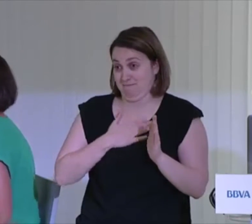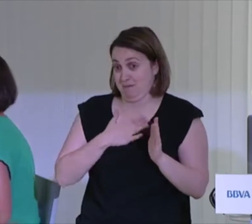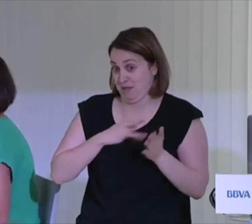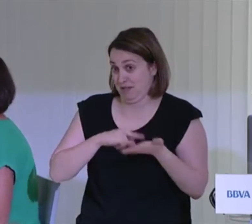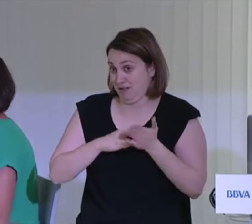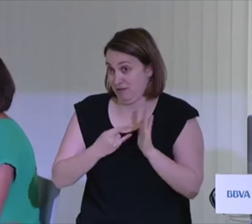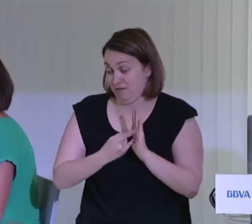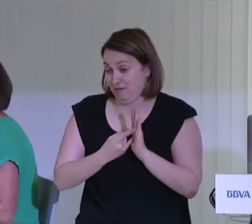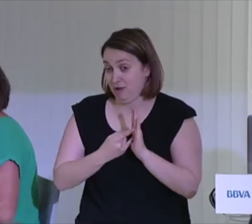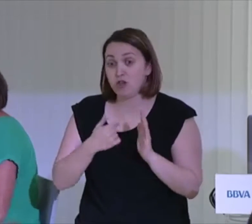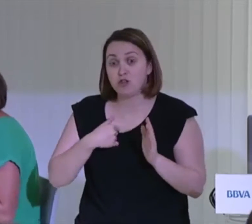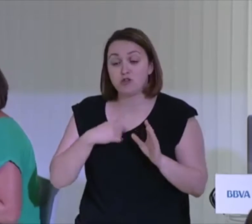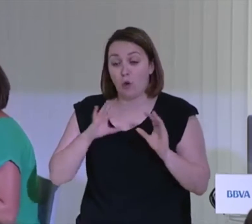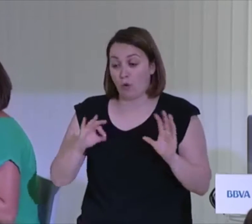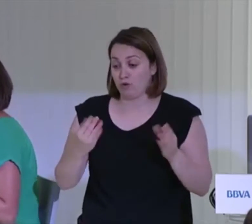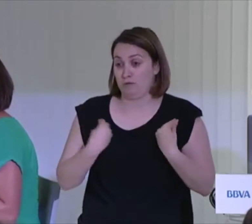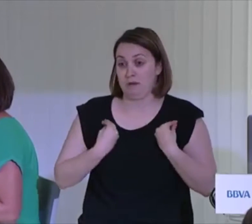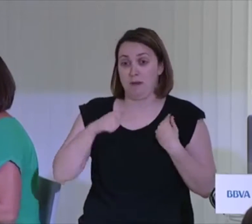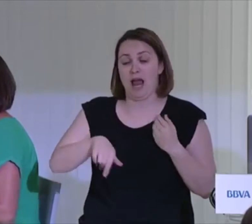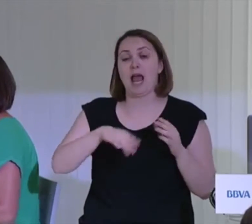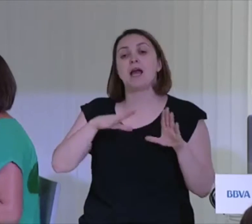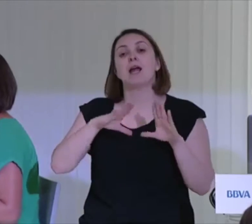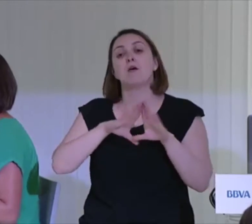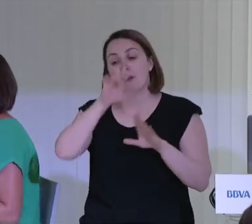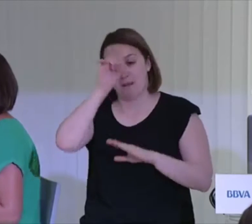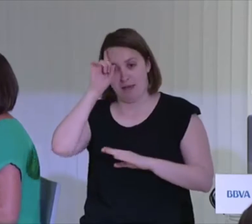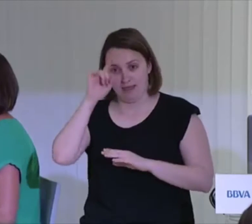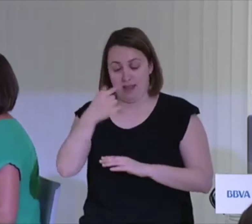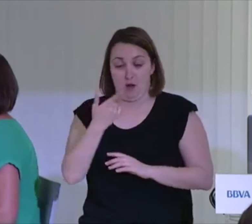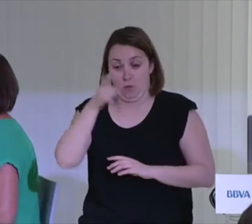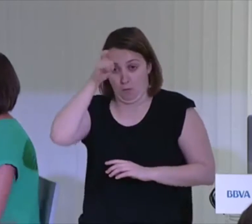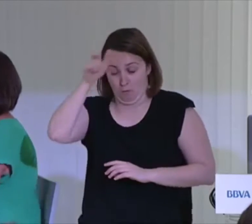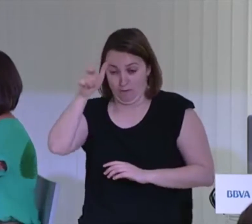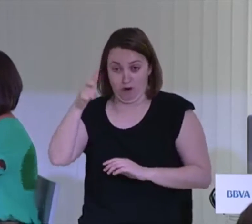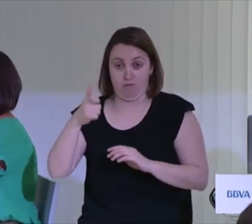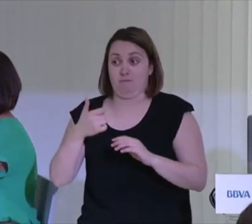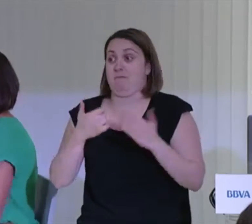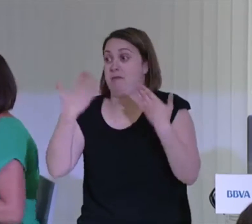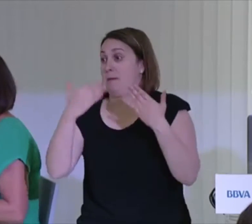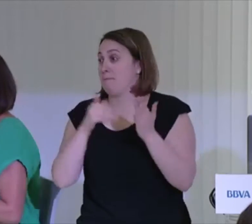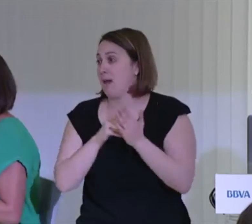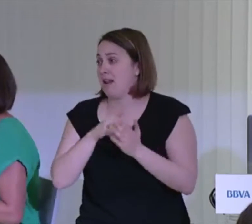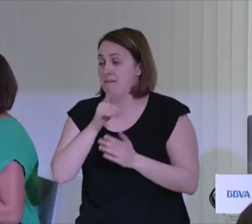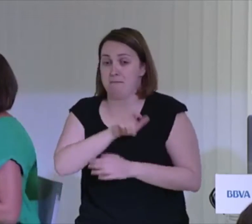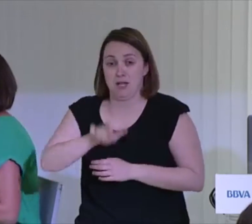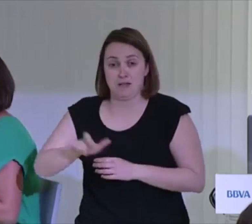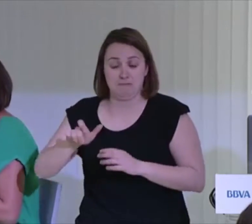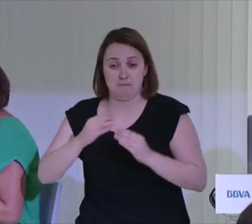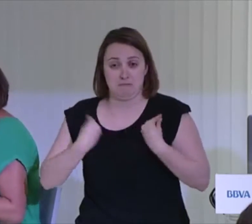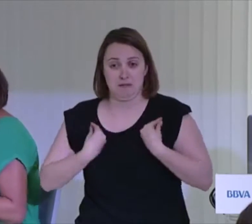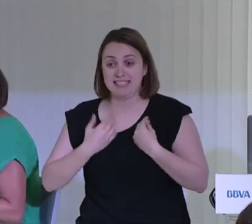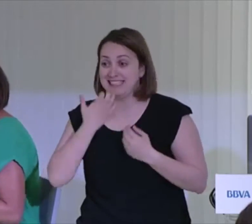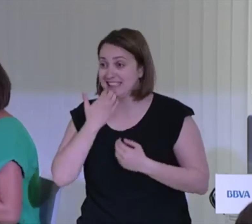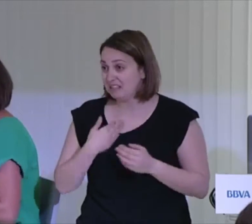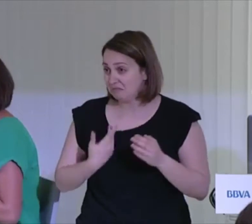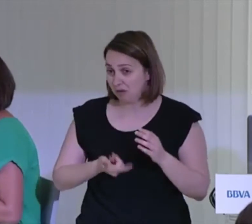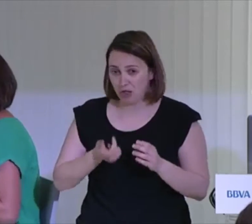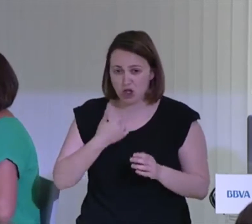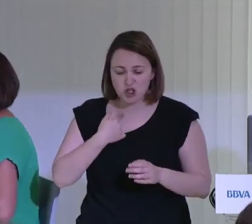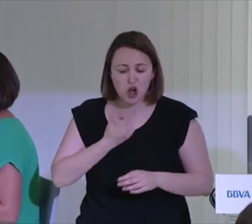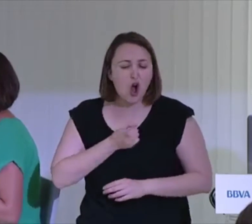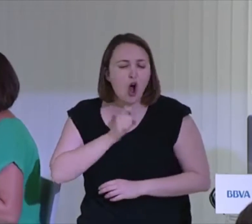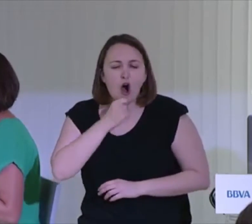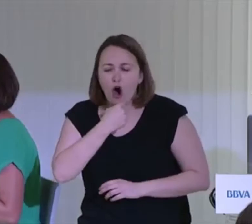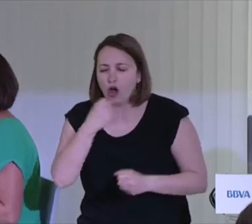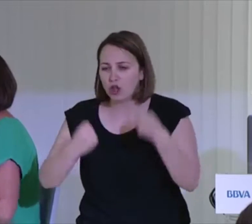es lo que me... Yo vivo en un pueblo de la Comunidad de Madrid con 10.000 habitantes, se lo decía a Mercedes hace un rato, si puedo no salgo porque odio conducir y